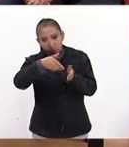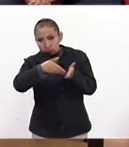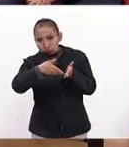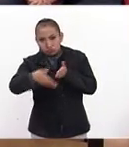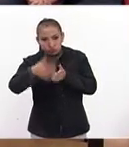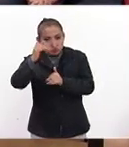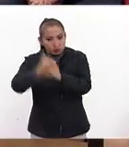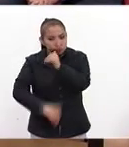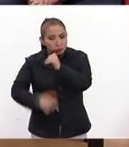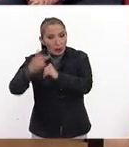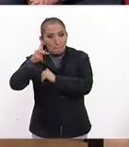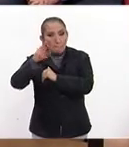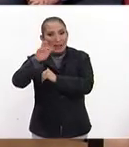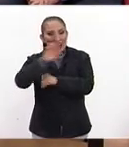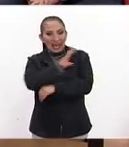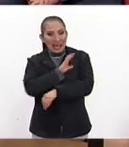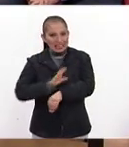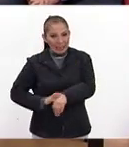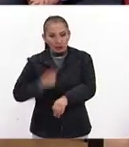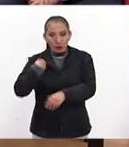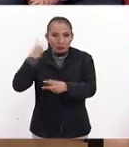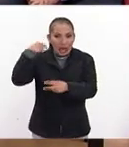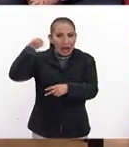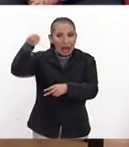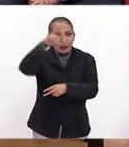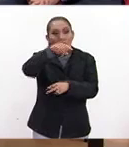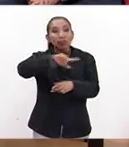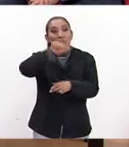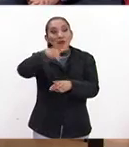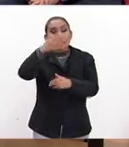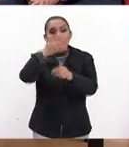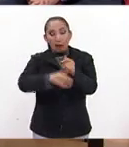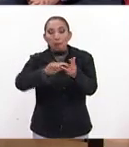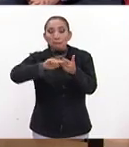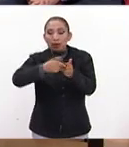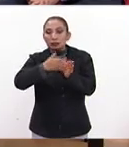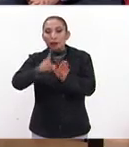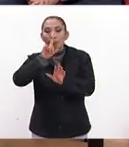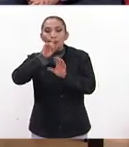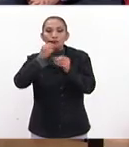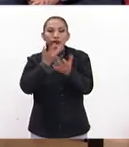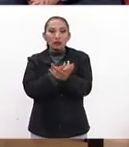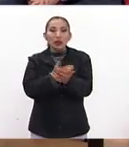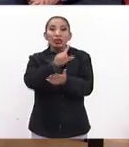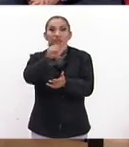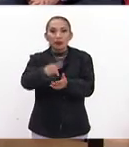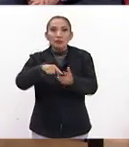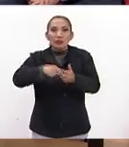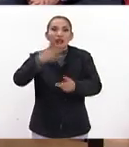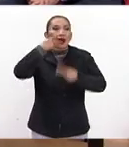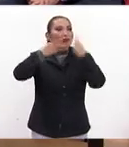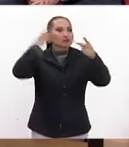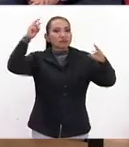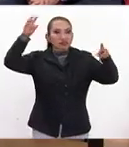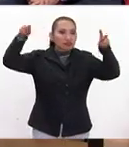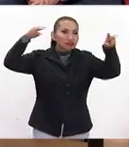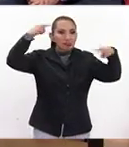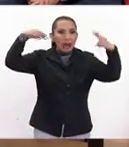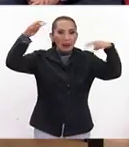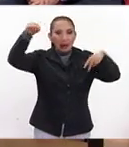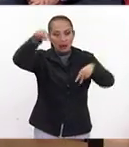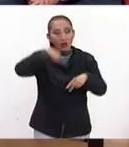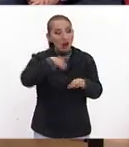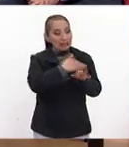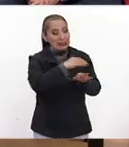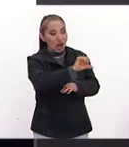en que terminen las precampañas, inicia un periodo de relativo silencio y luego ya las campañas, ¿no? Así es, Peti. Pues bueno, terminamos ahorita